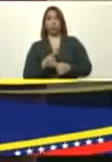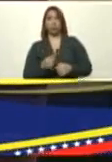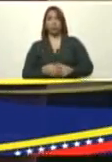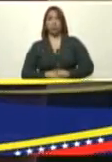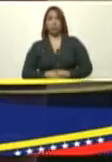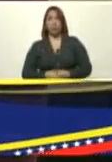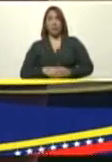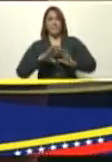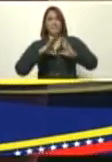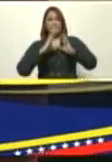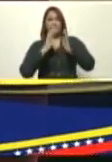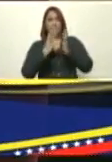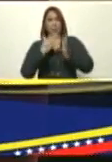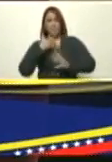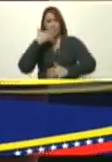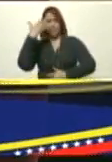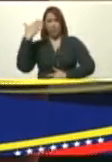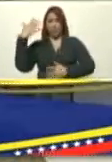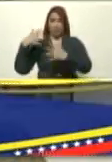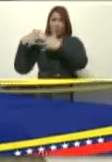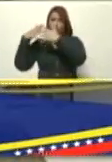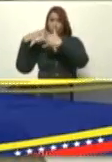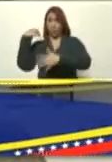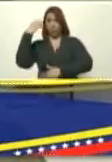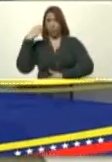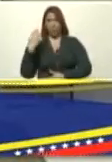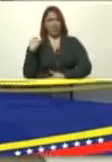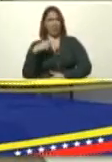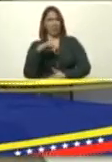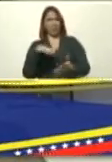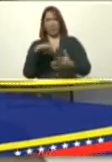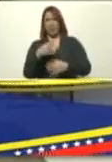El mundo occidental, Estados Unidos y Europa, tienen problemas graves